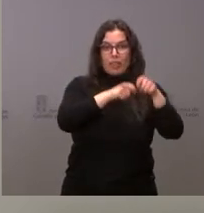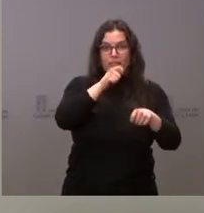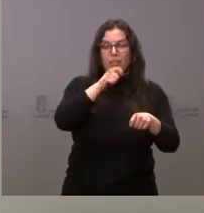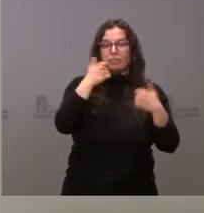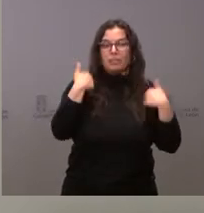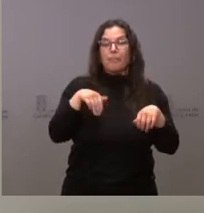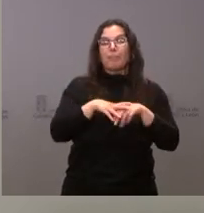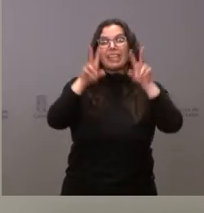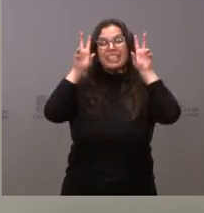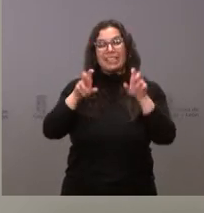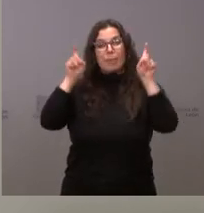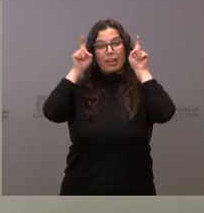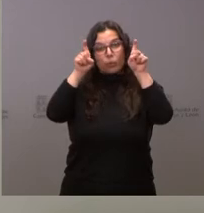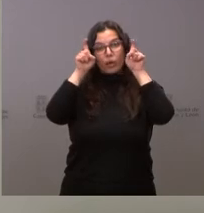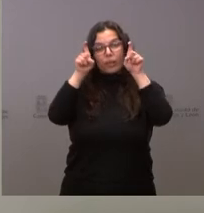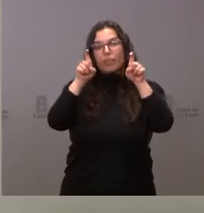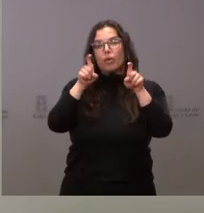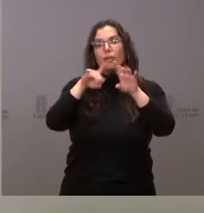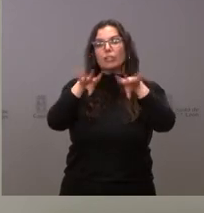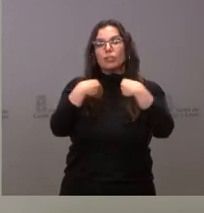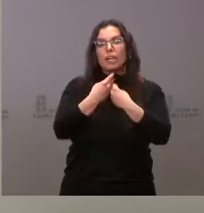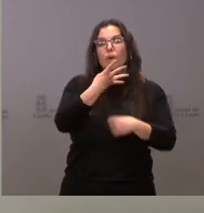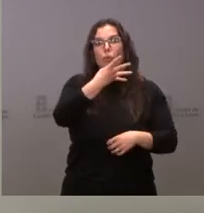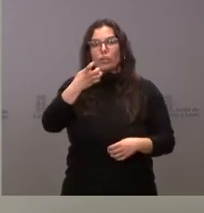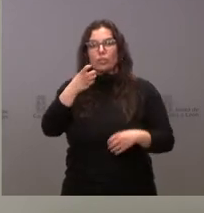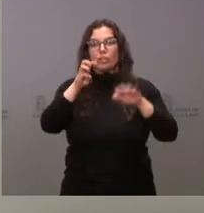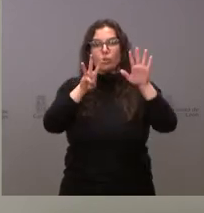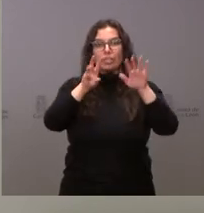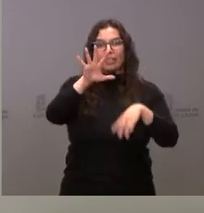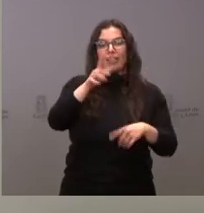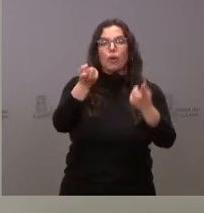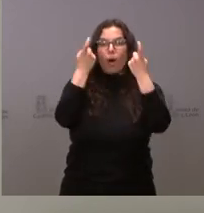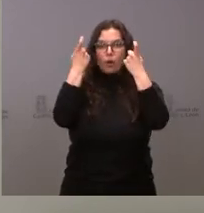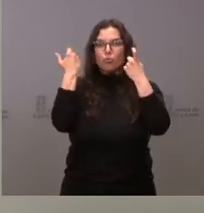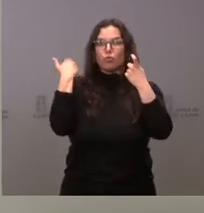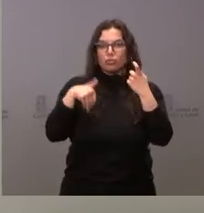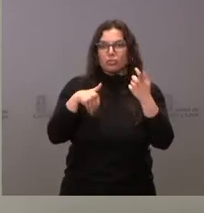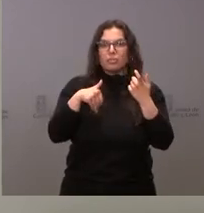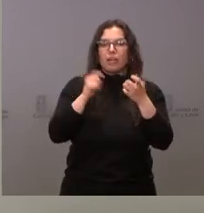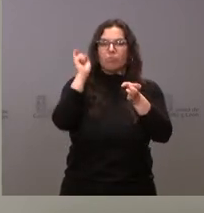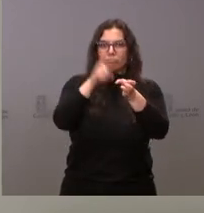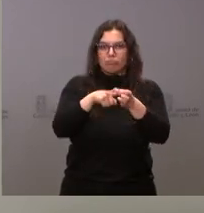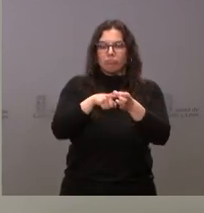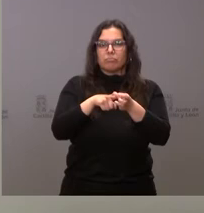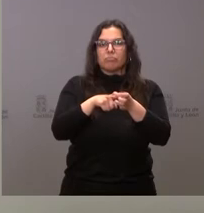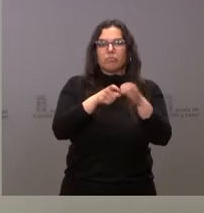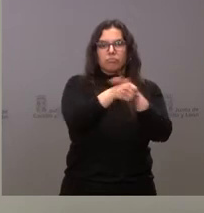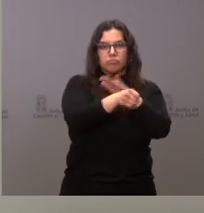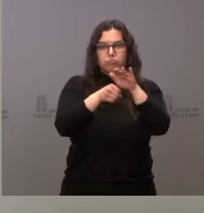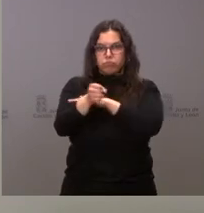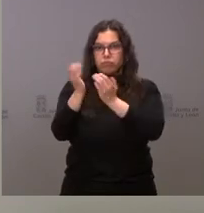respecta a educación estamos hablando de 485 alumnos que ya están inscritos en nuestros centros educativos procedentes de ucrania